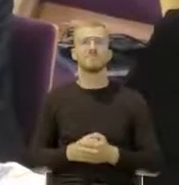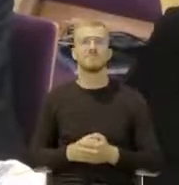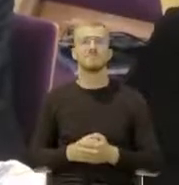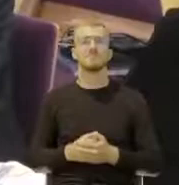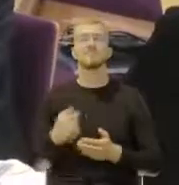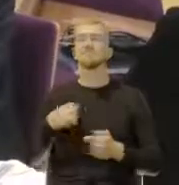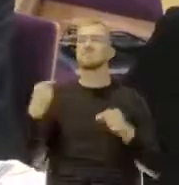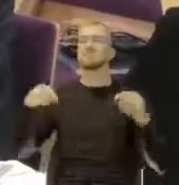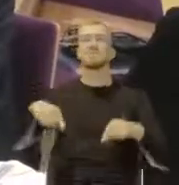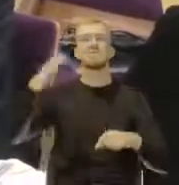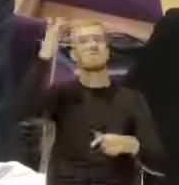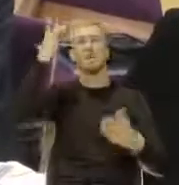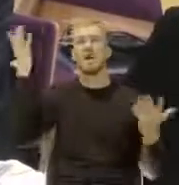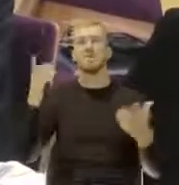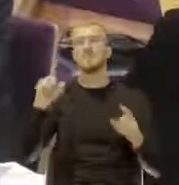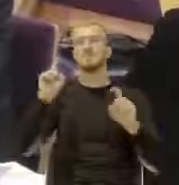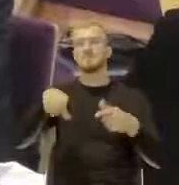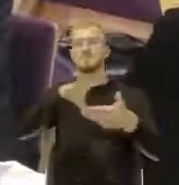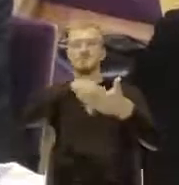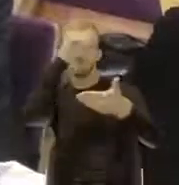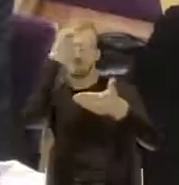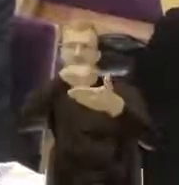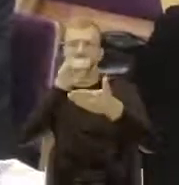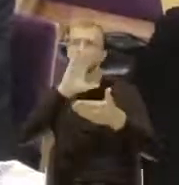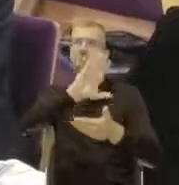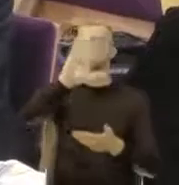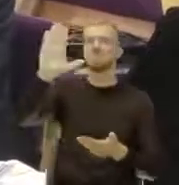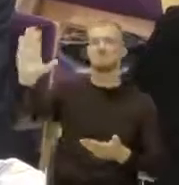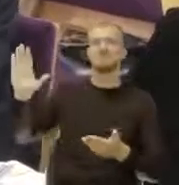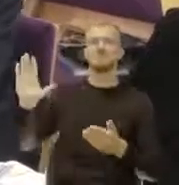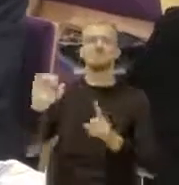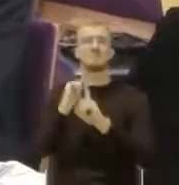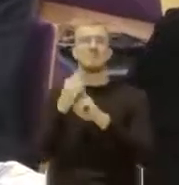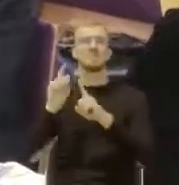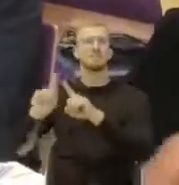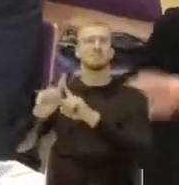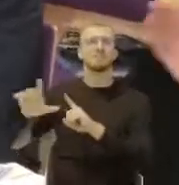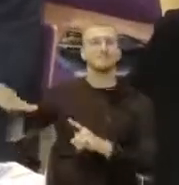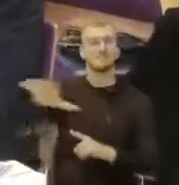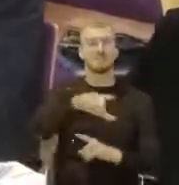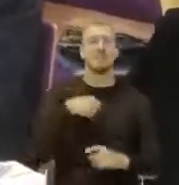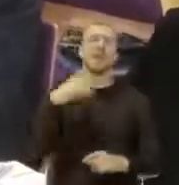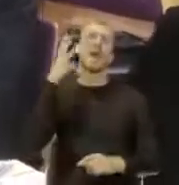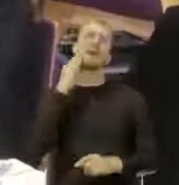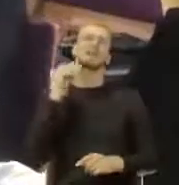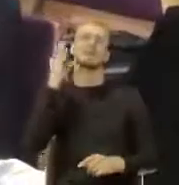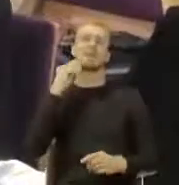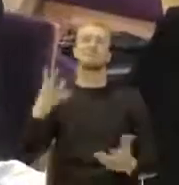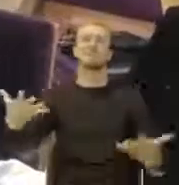colombiana algunas alternativas a todas estas preocupaciones. Muchísimas gracias.